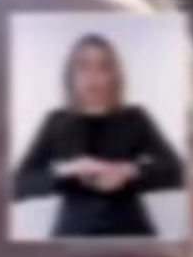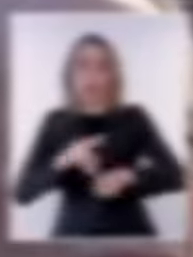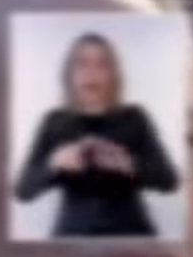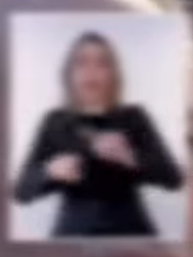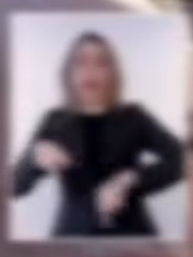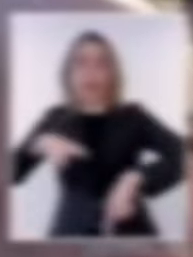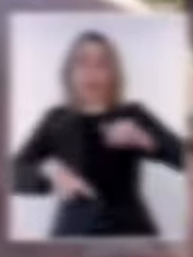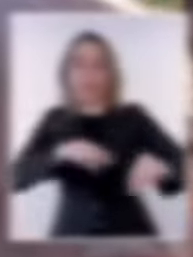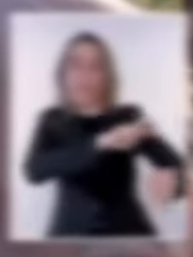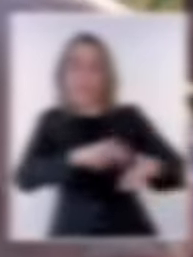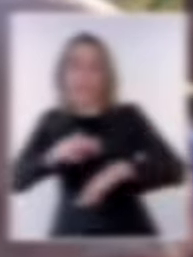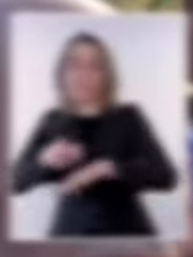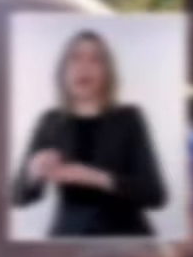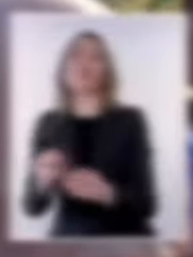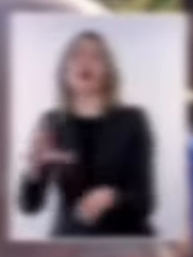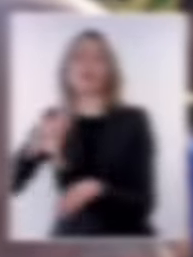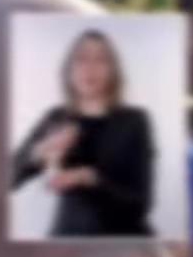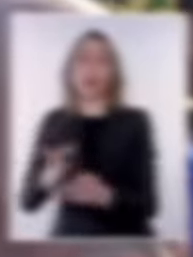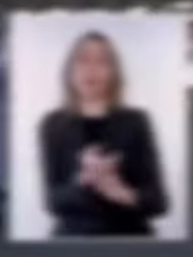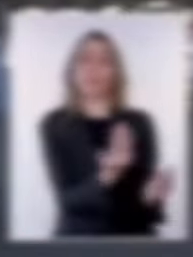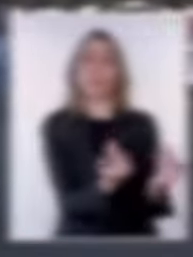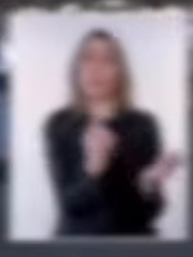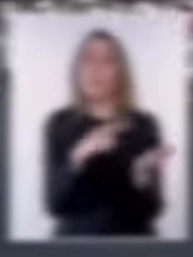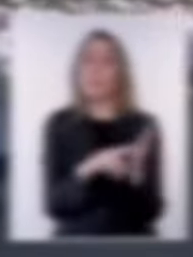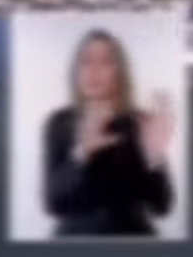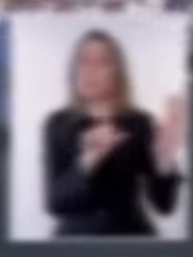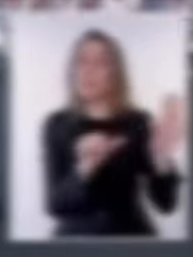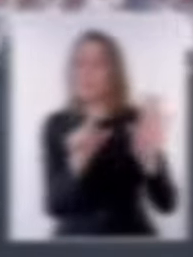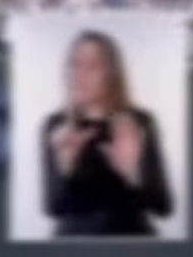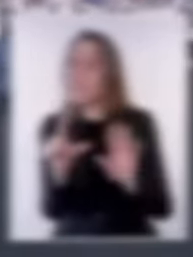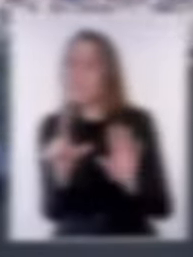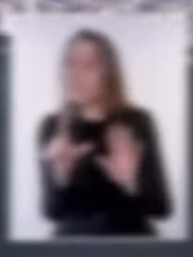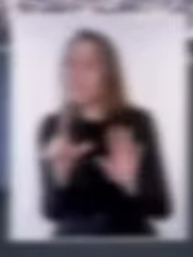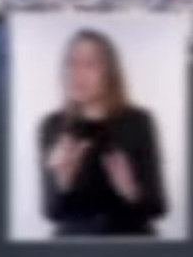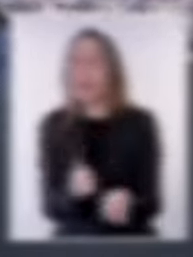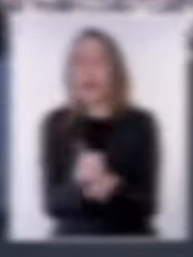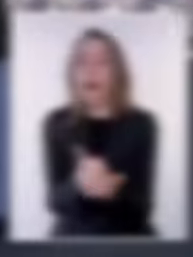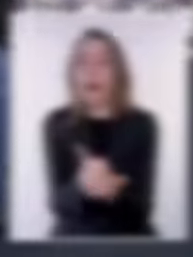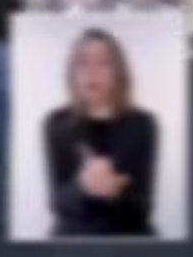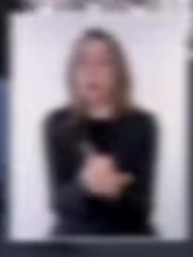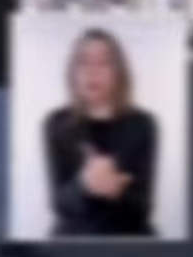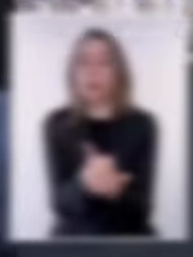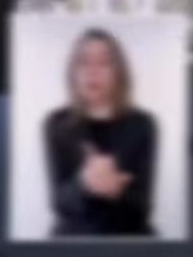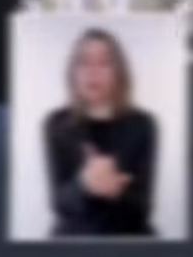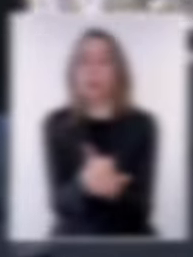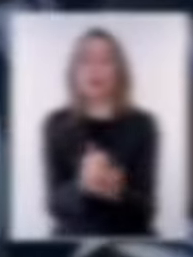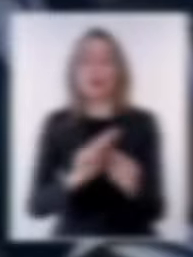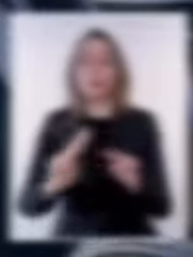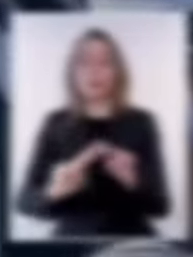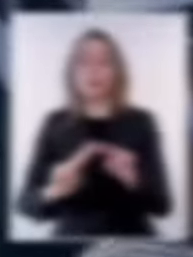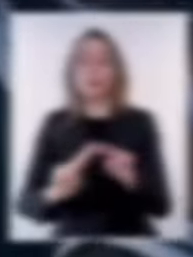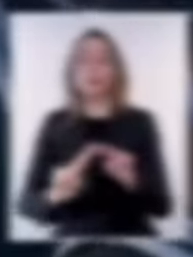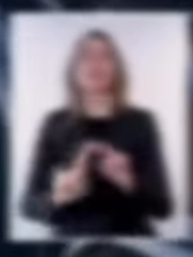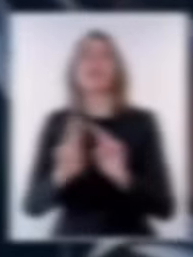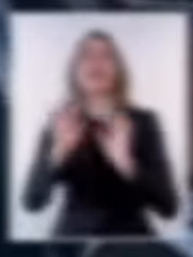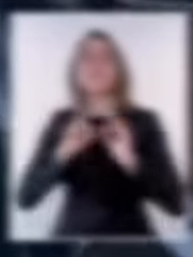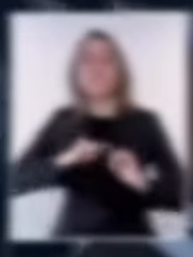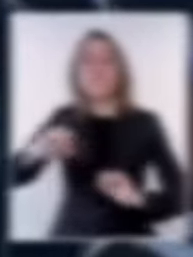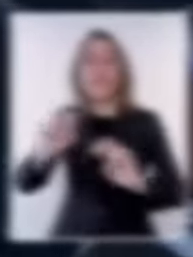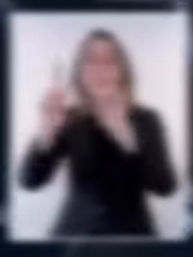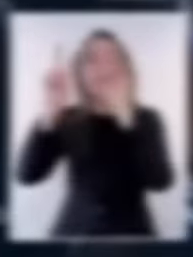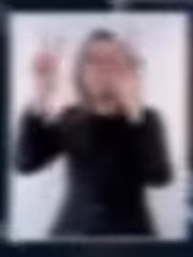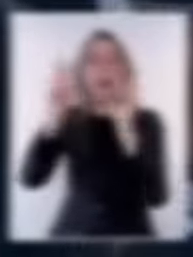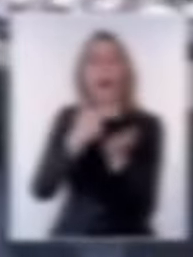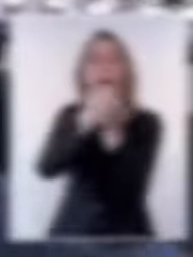requieran. Desde 1967 han colaborado en operaciones de mantenimiento de la paz,